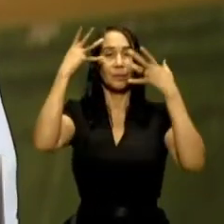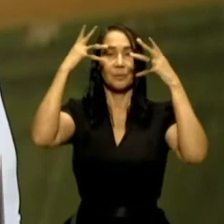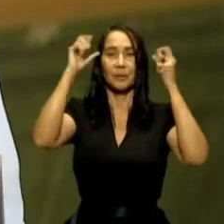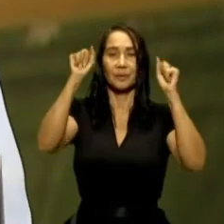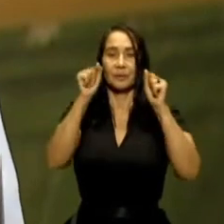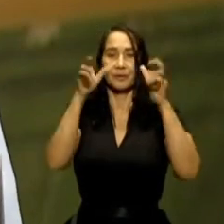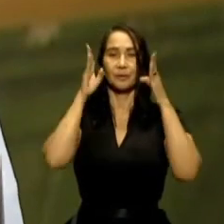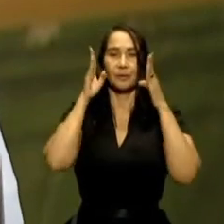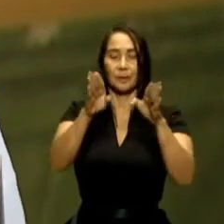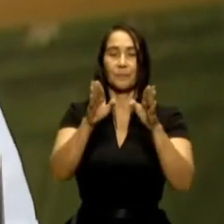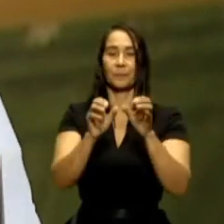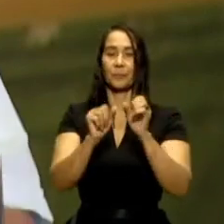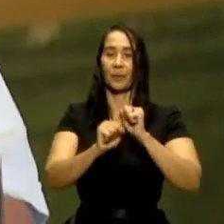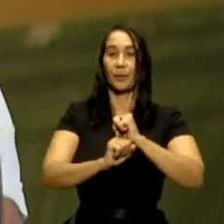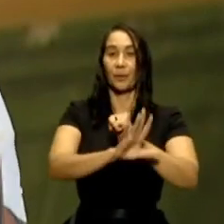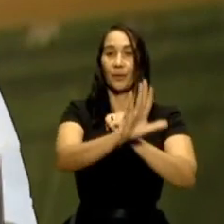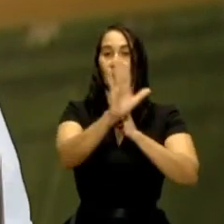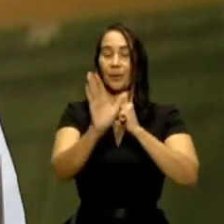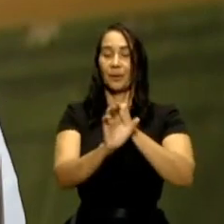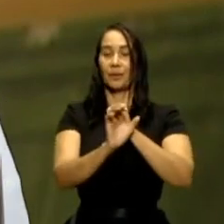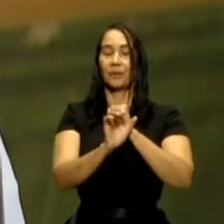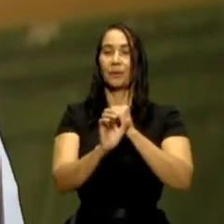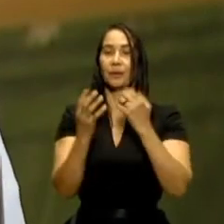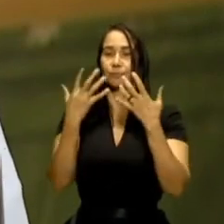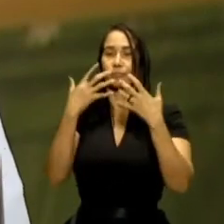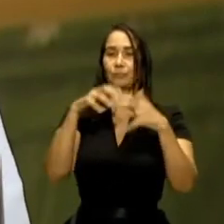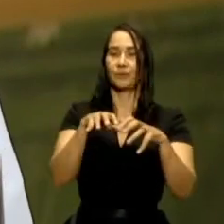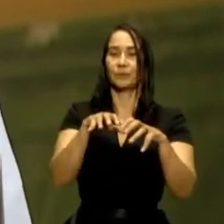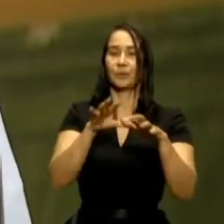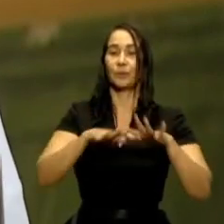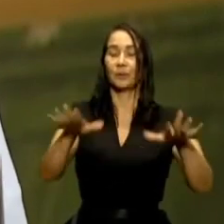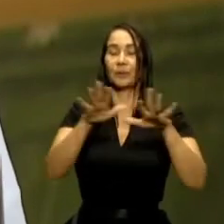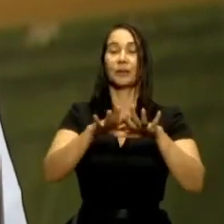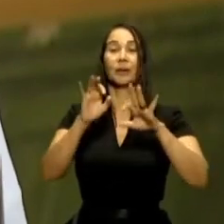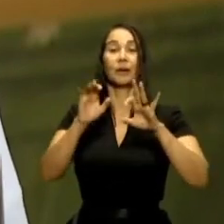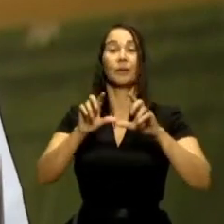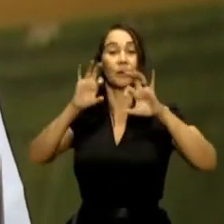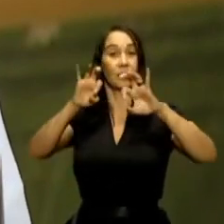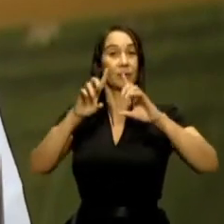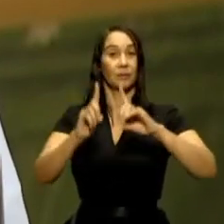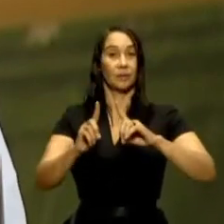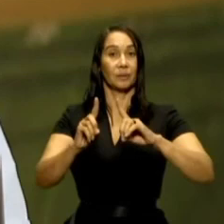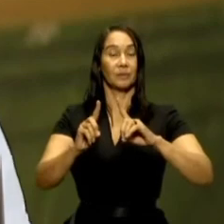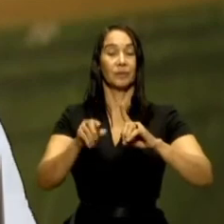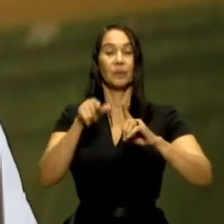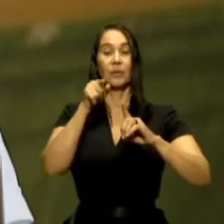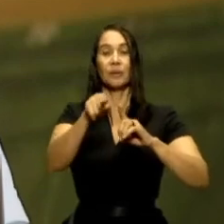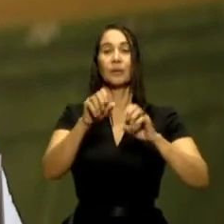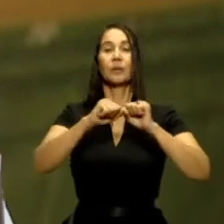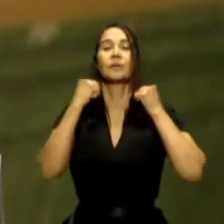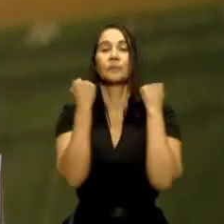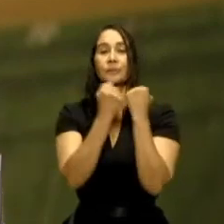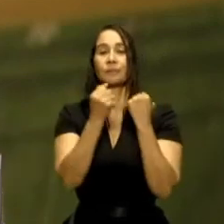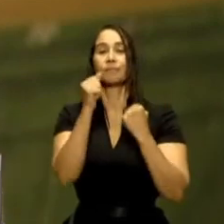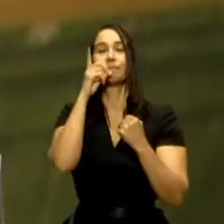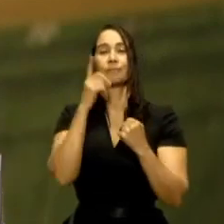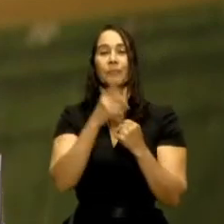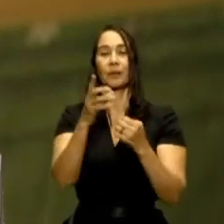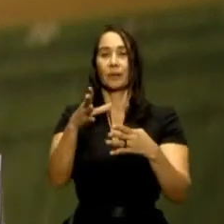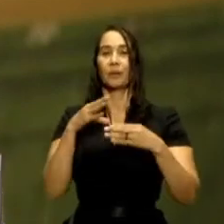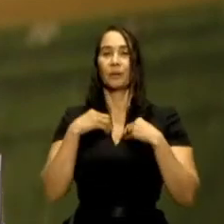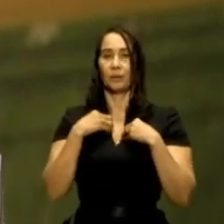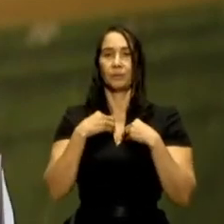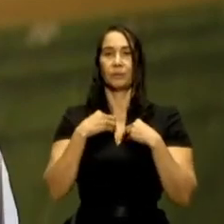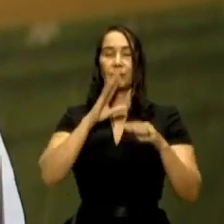presidente le ha impregnado al sector educación es lo que la sociedad dominicana debe